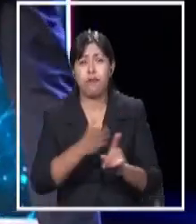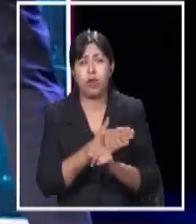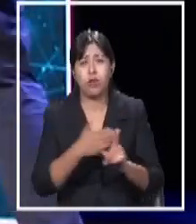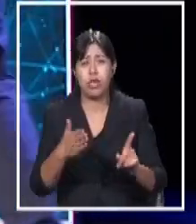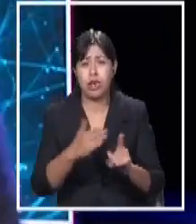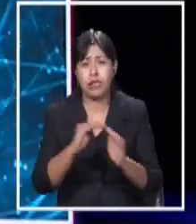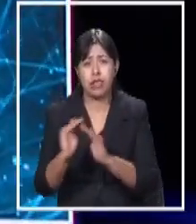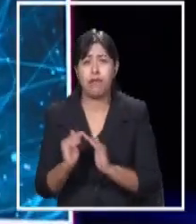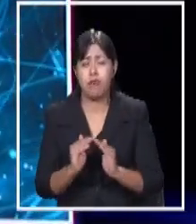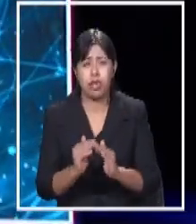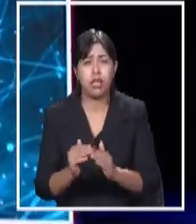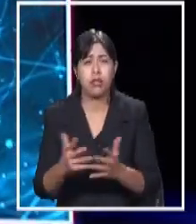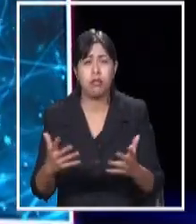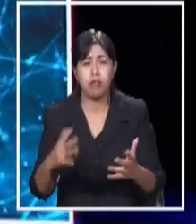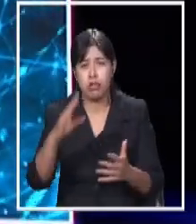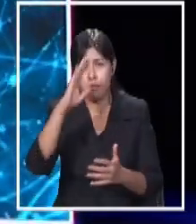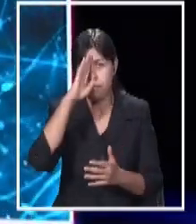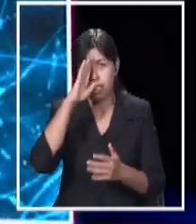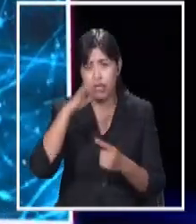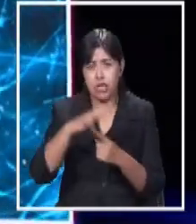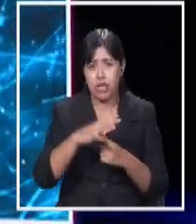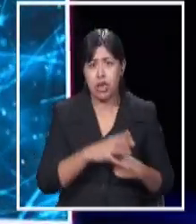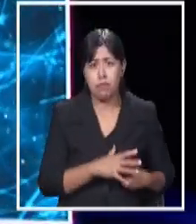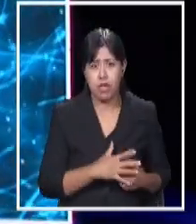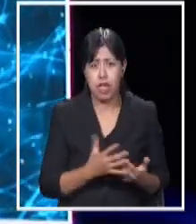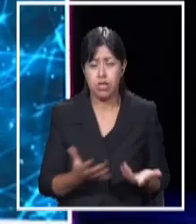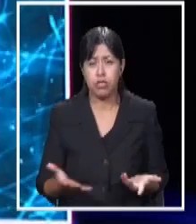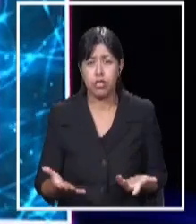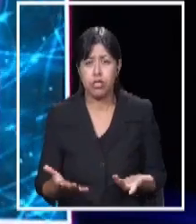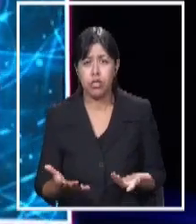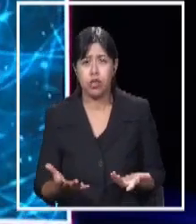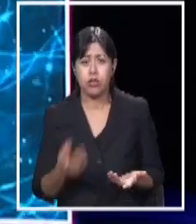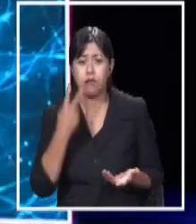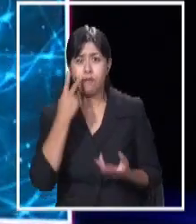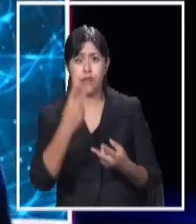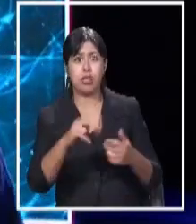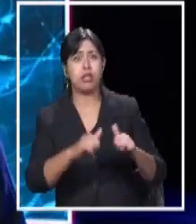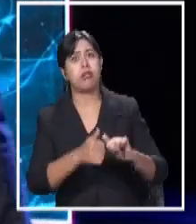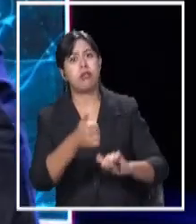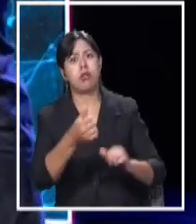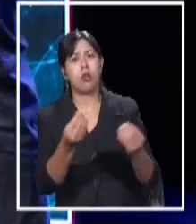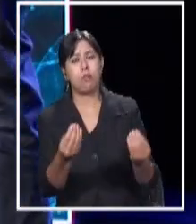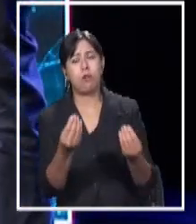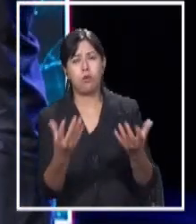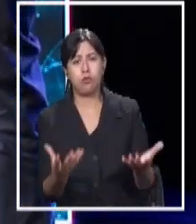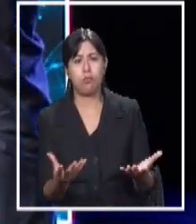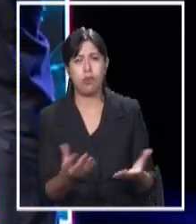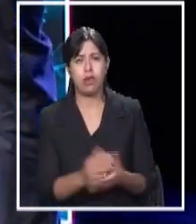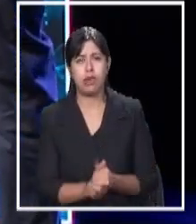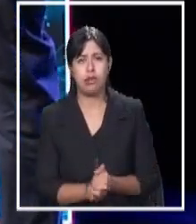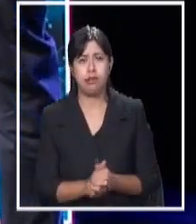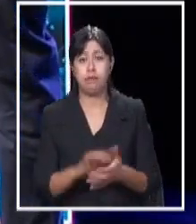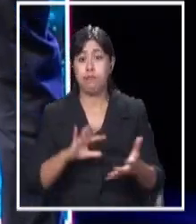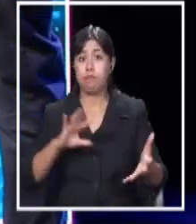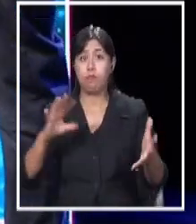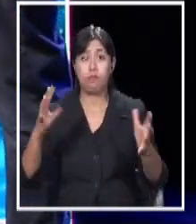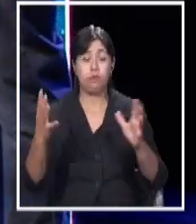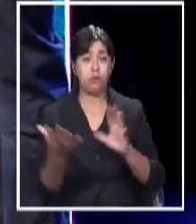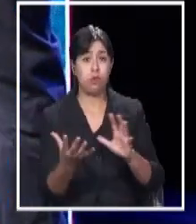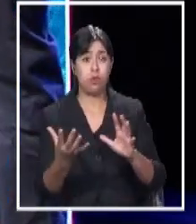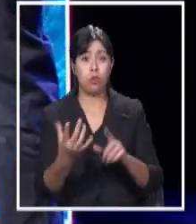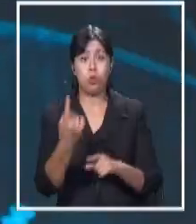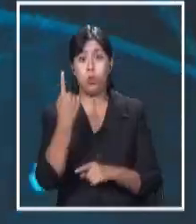barrial, experiencias de discriminación, perspectiva de género, por supuesto. En el mundo, por cada